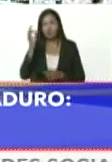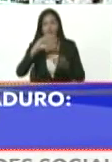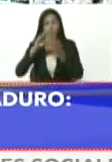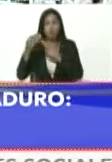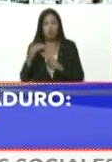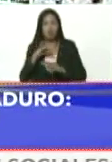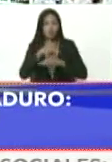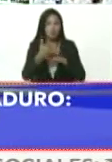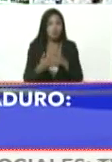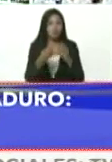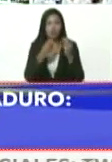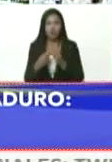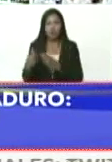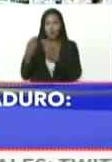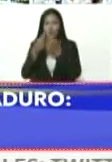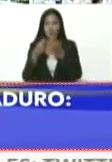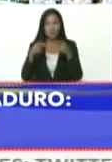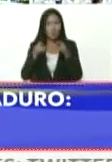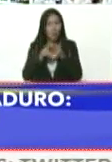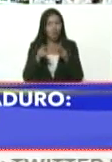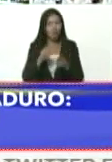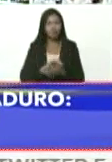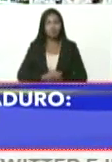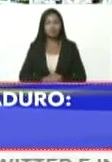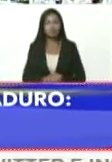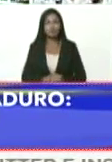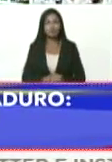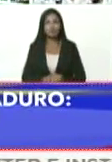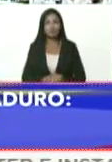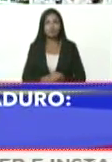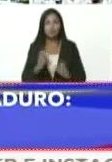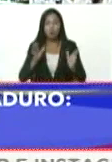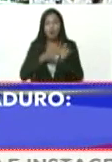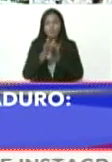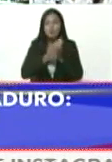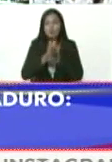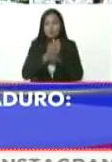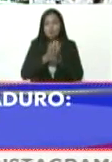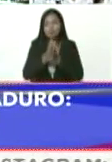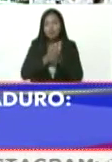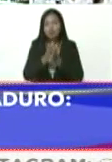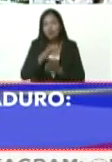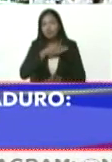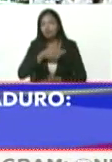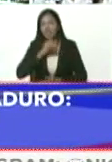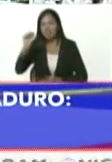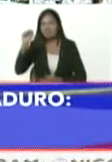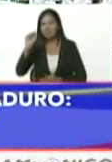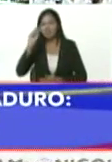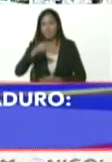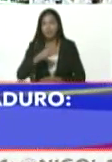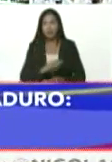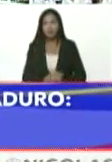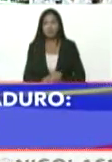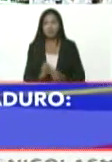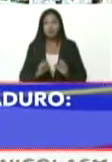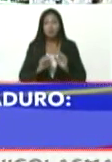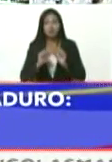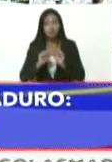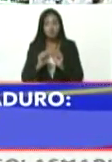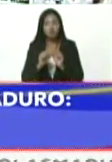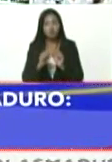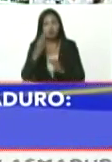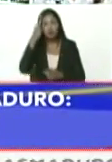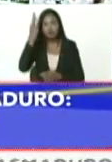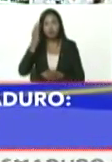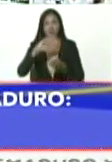proyectos económicos, los emprendedores populares y socialistas, avanzan en el consejo